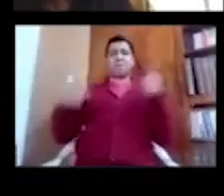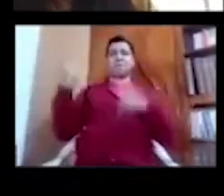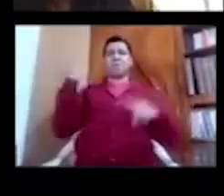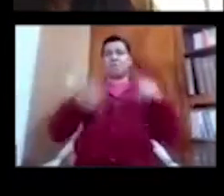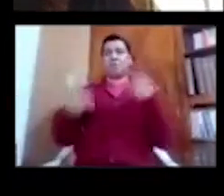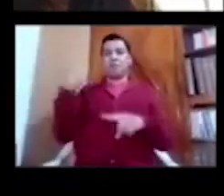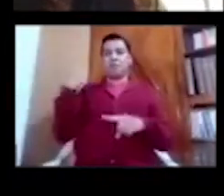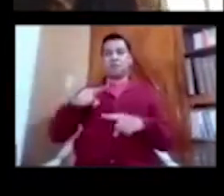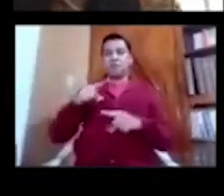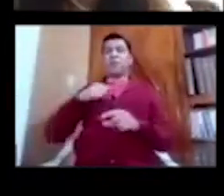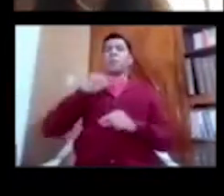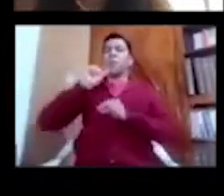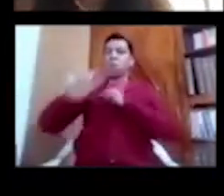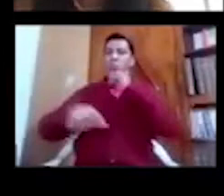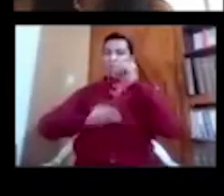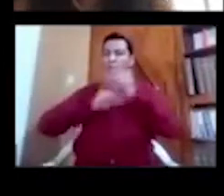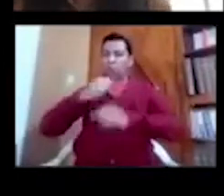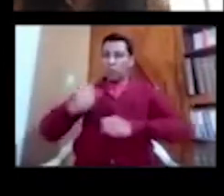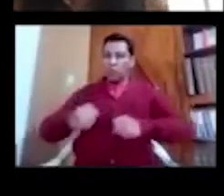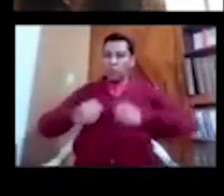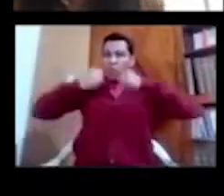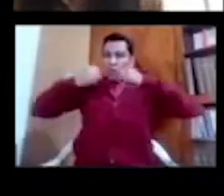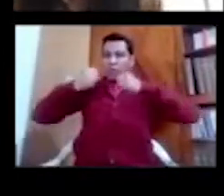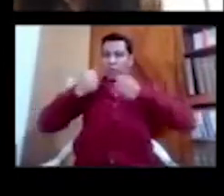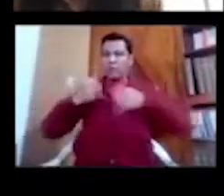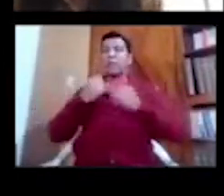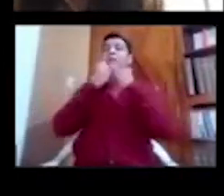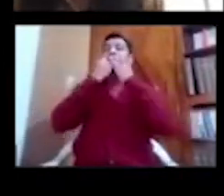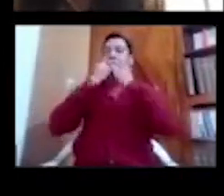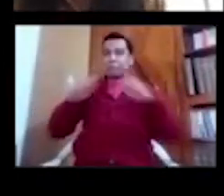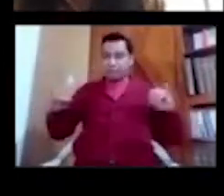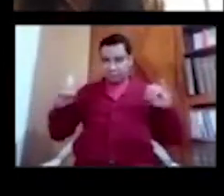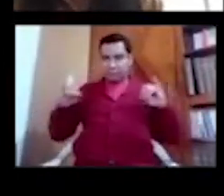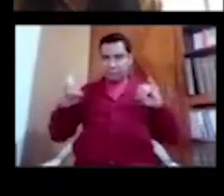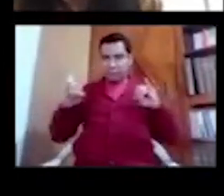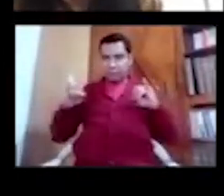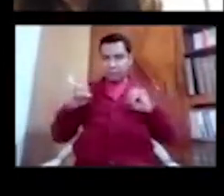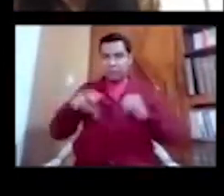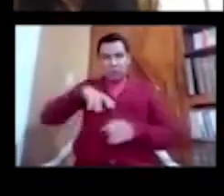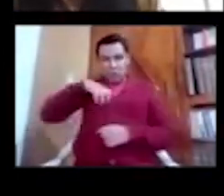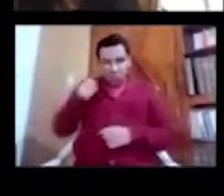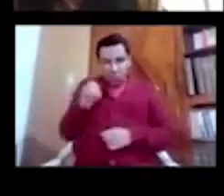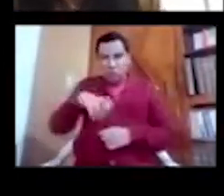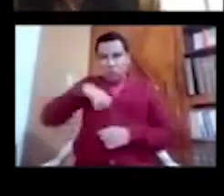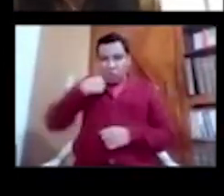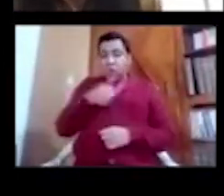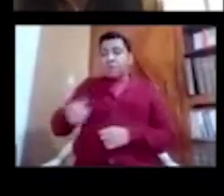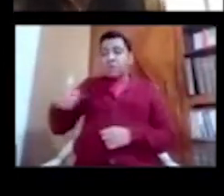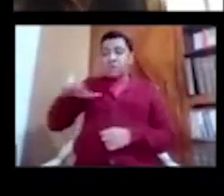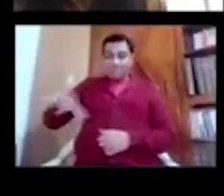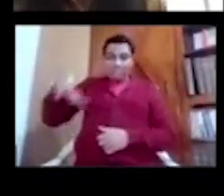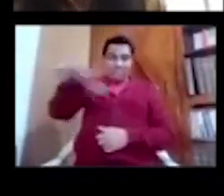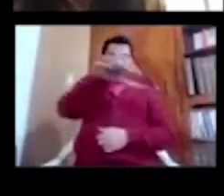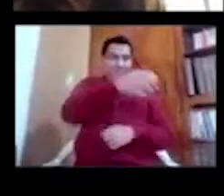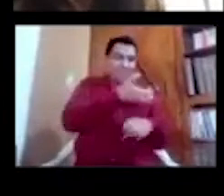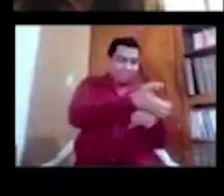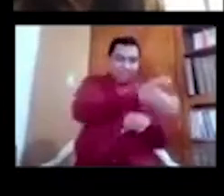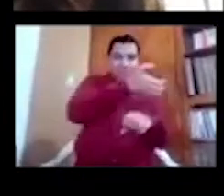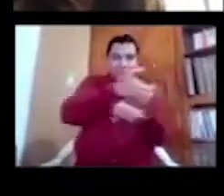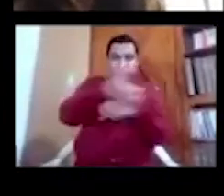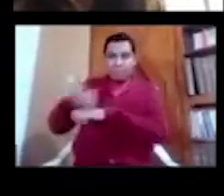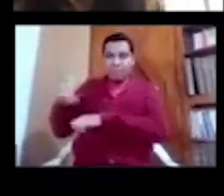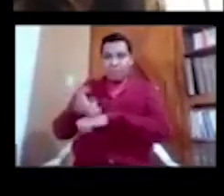logran ser independientes, pero digamos que hacia adentro de cada ciudad-estado se sostienen por